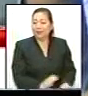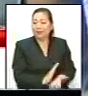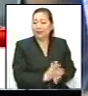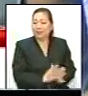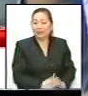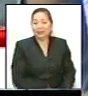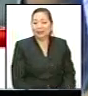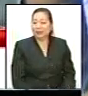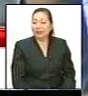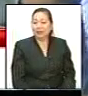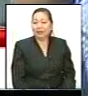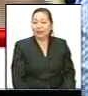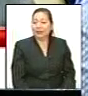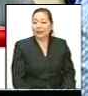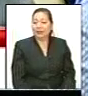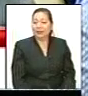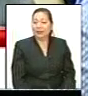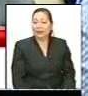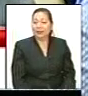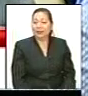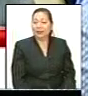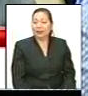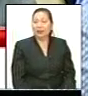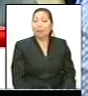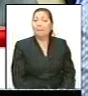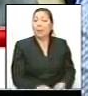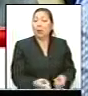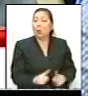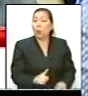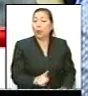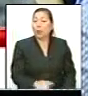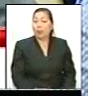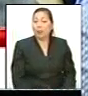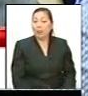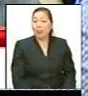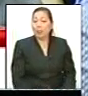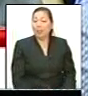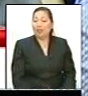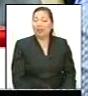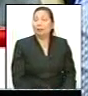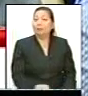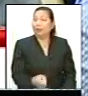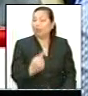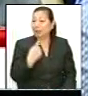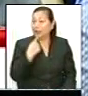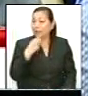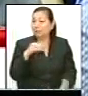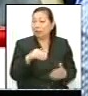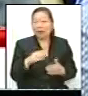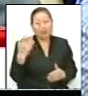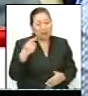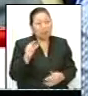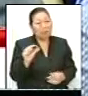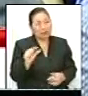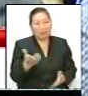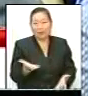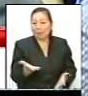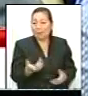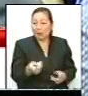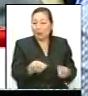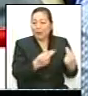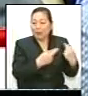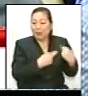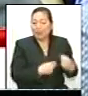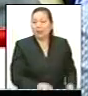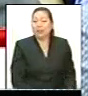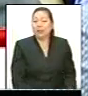Nadie anuló, señor ministro. Y cuando usted está acá, efectivamente, usted ha sido nombrado recién, pero usted tiene una